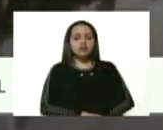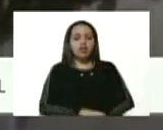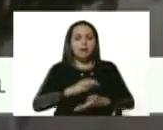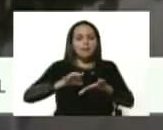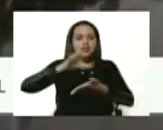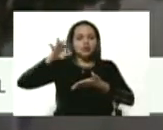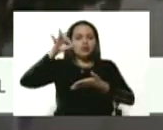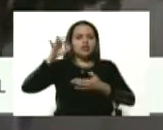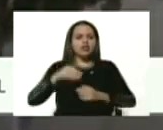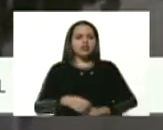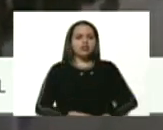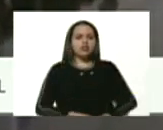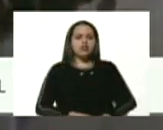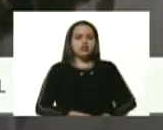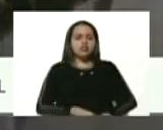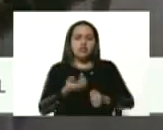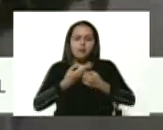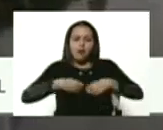espirituales, morales,